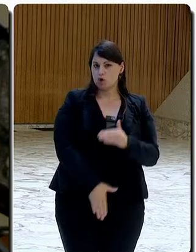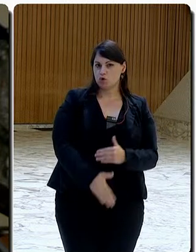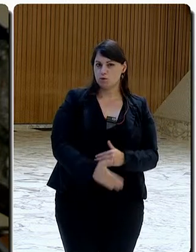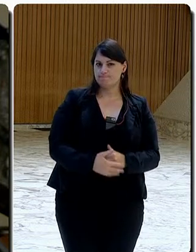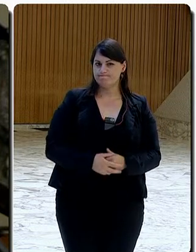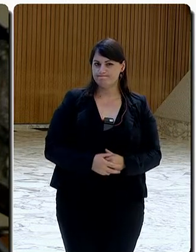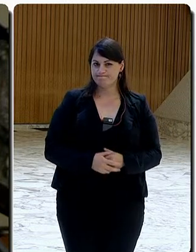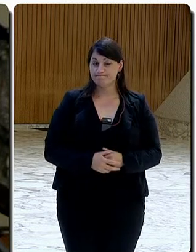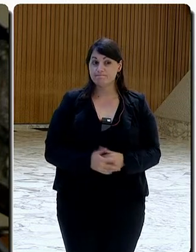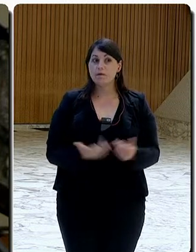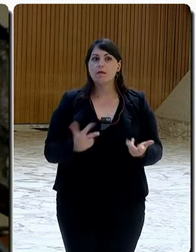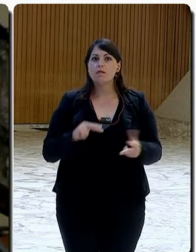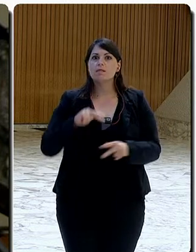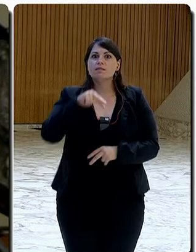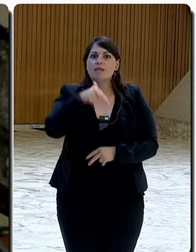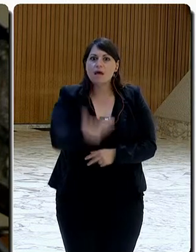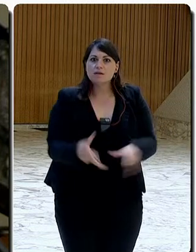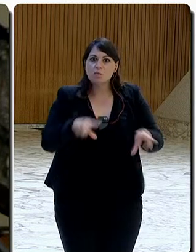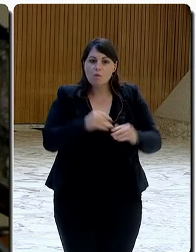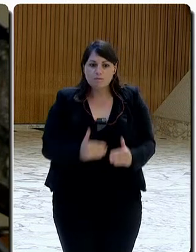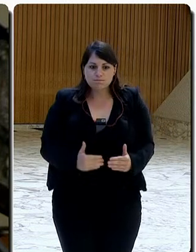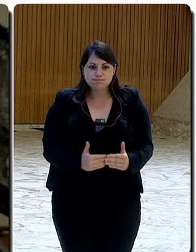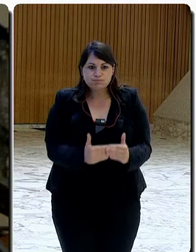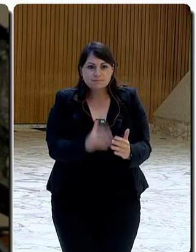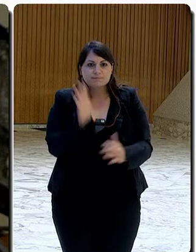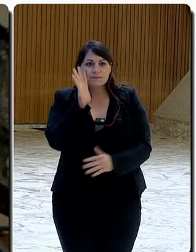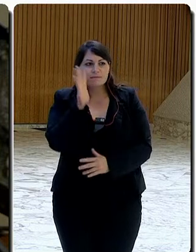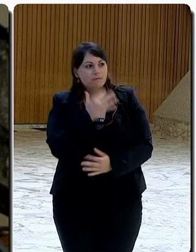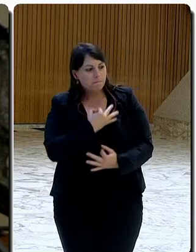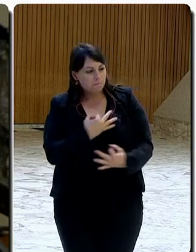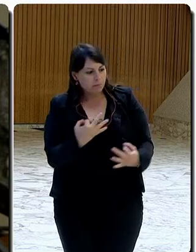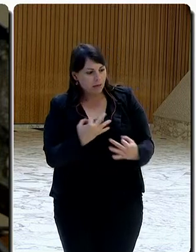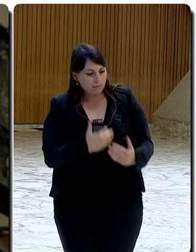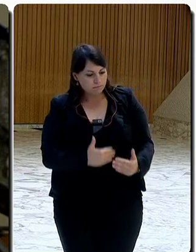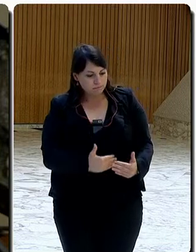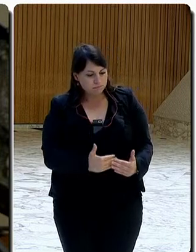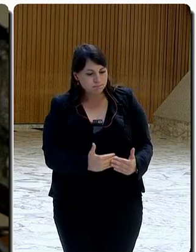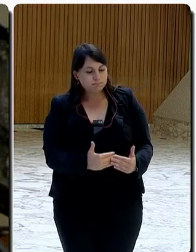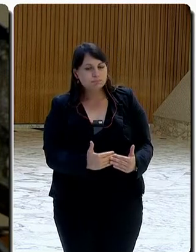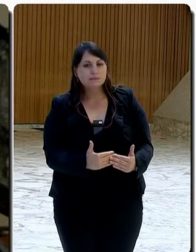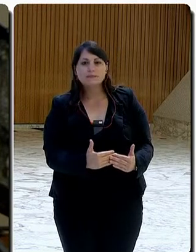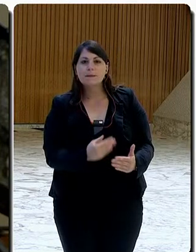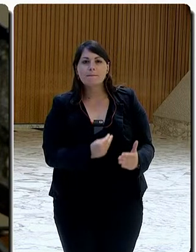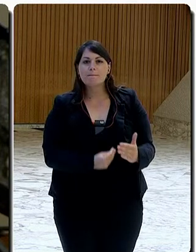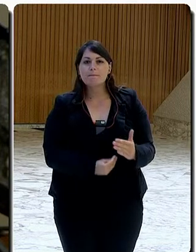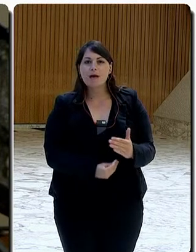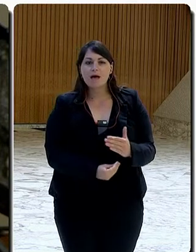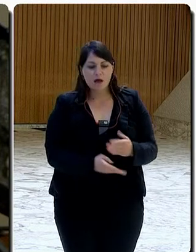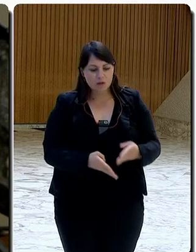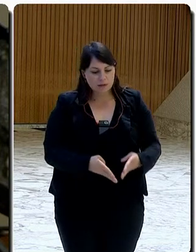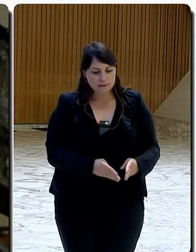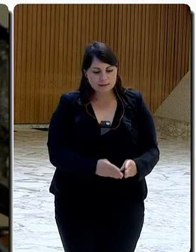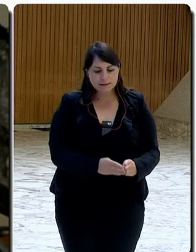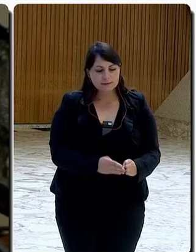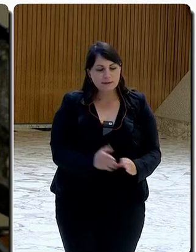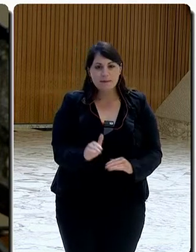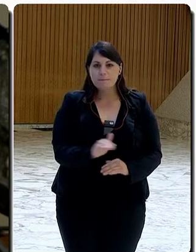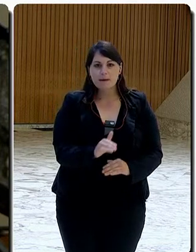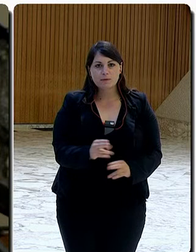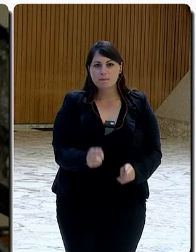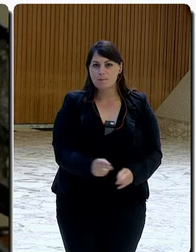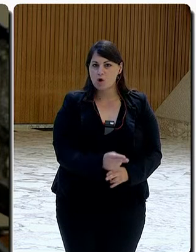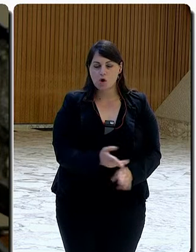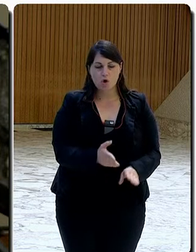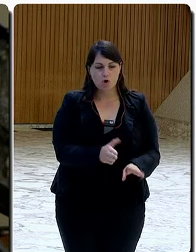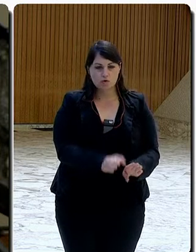terminaría bien, pero el bebé murió en el parto. Empezaron a temer que no tendrían hijos, porque María